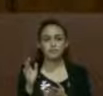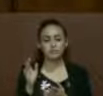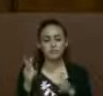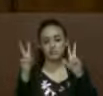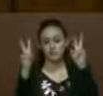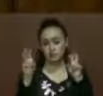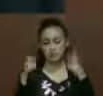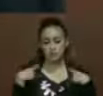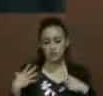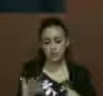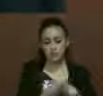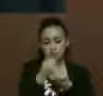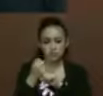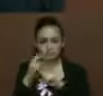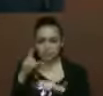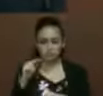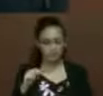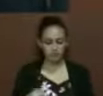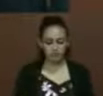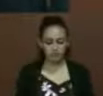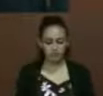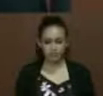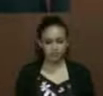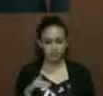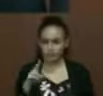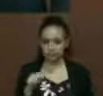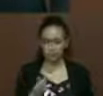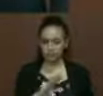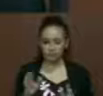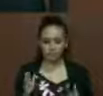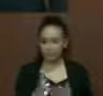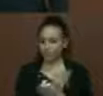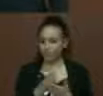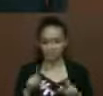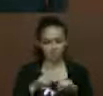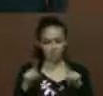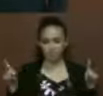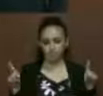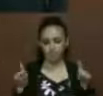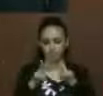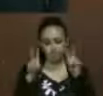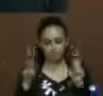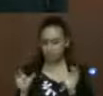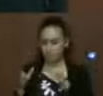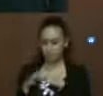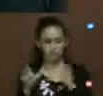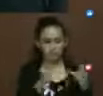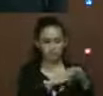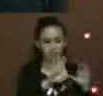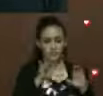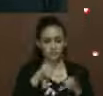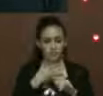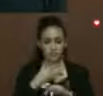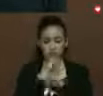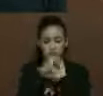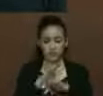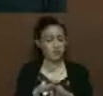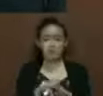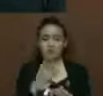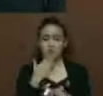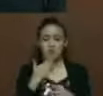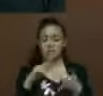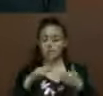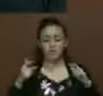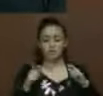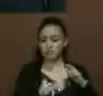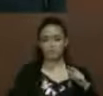supuesto alzamiento y demás. Entonces, pero no hay, hasta donde tenemos información, no hay ninguna